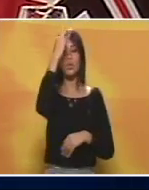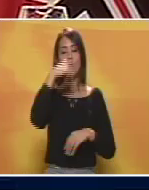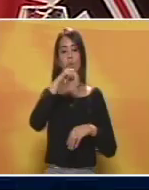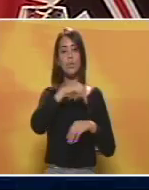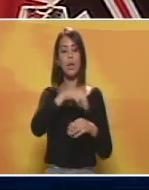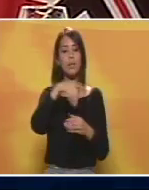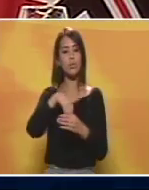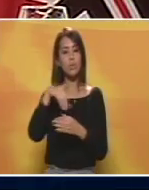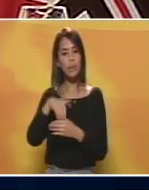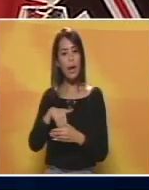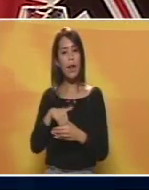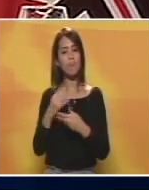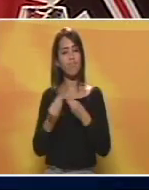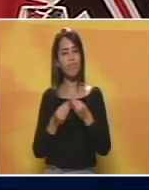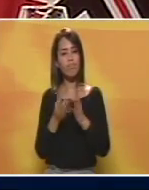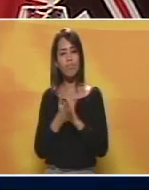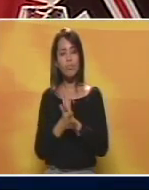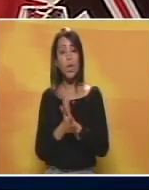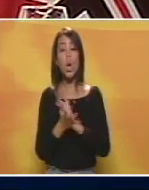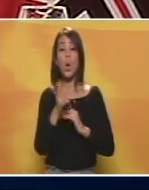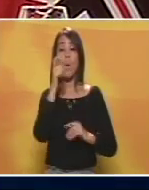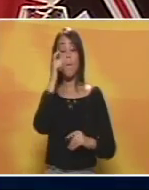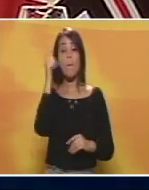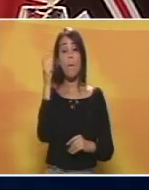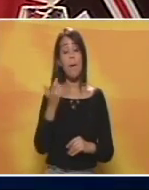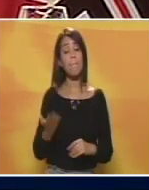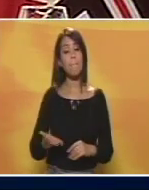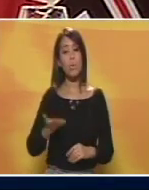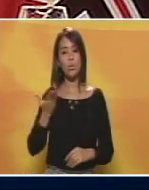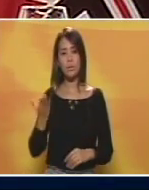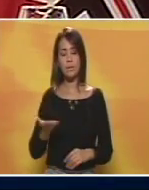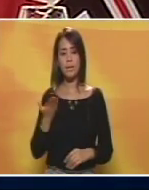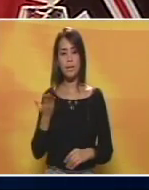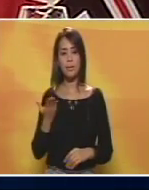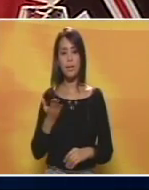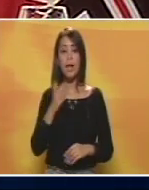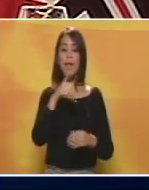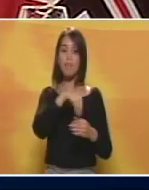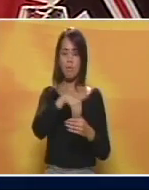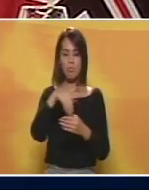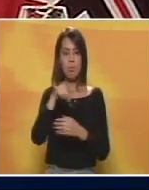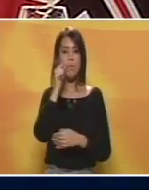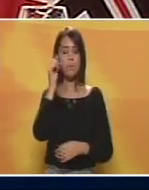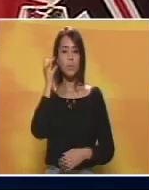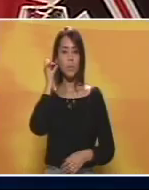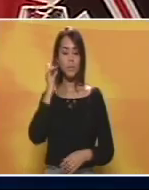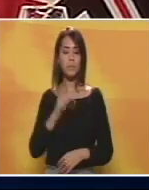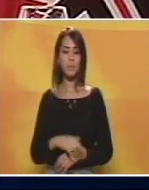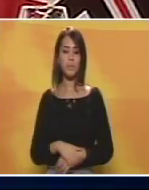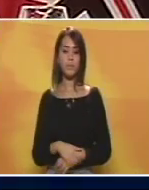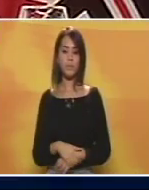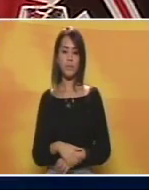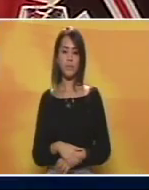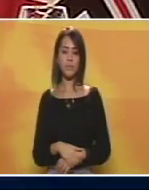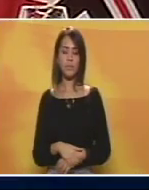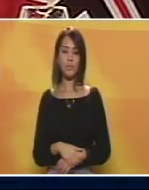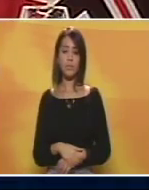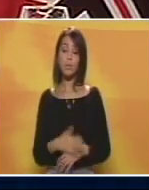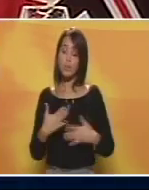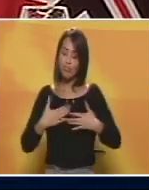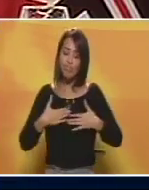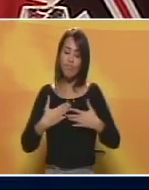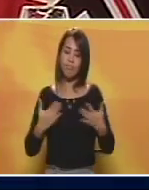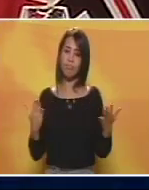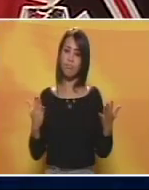Nacional Electoral con una población importante de electoras y electores que merecen